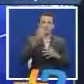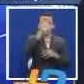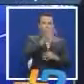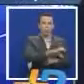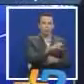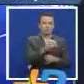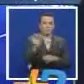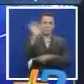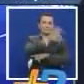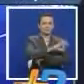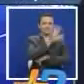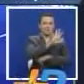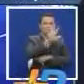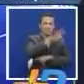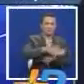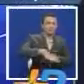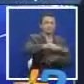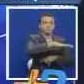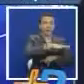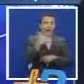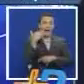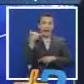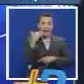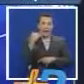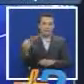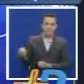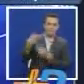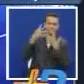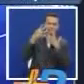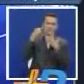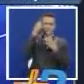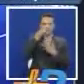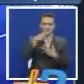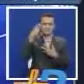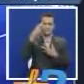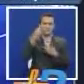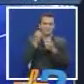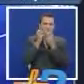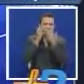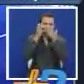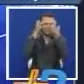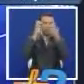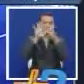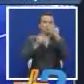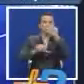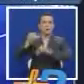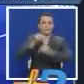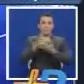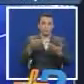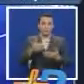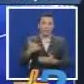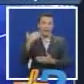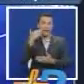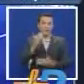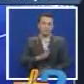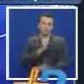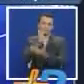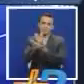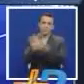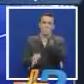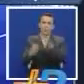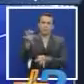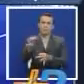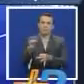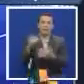colombiano. En medio del trauma que le generó este episodio y las huellas que dejó en su rostro, hoy asegura que a pesar de haber denunciado la agresión, el caso sigue